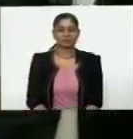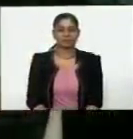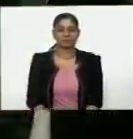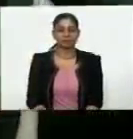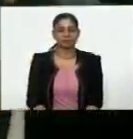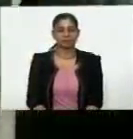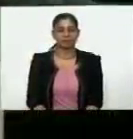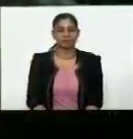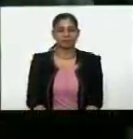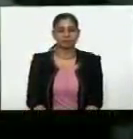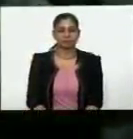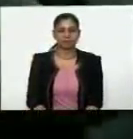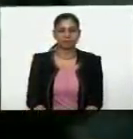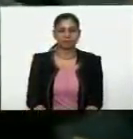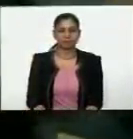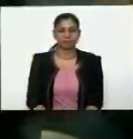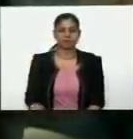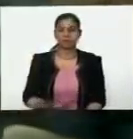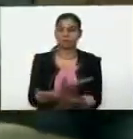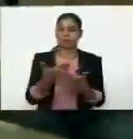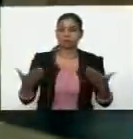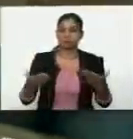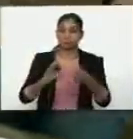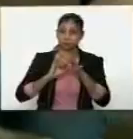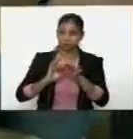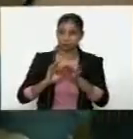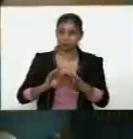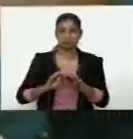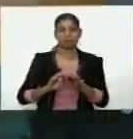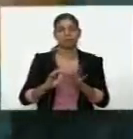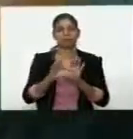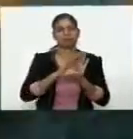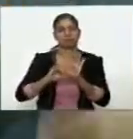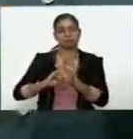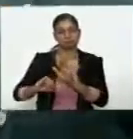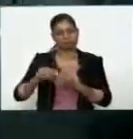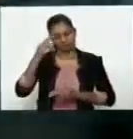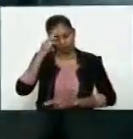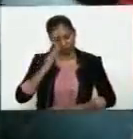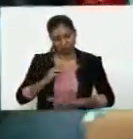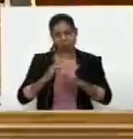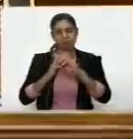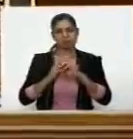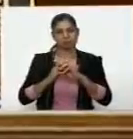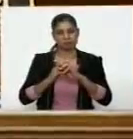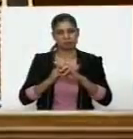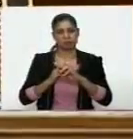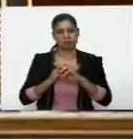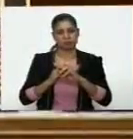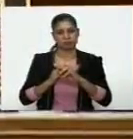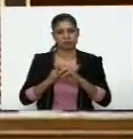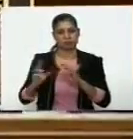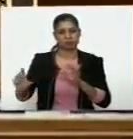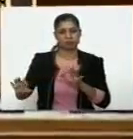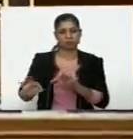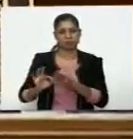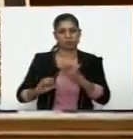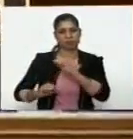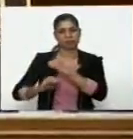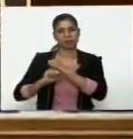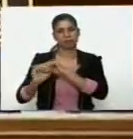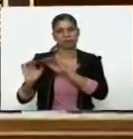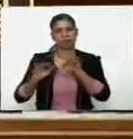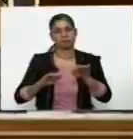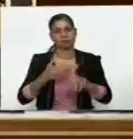Distinguido y distinguida constituyente, con gran honor y con acompañamiento al presidente